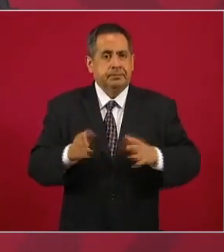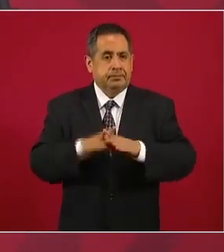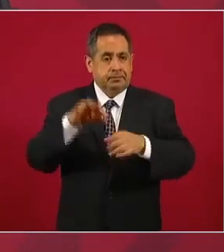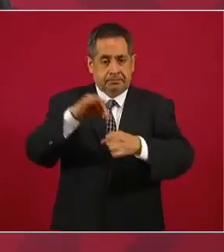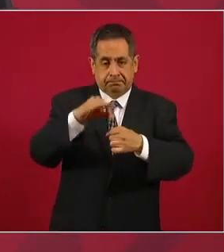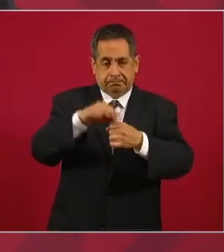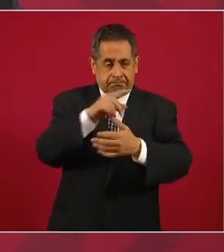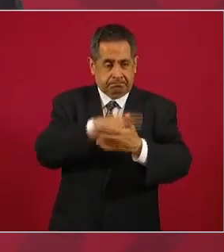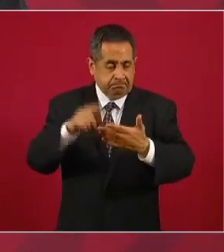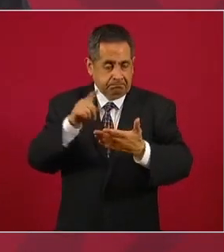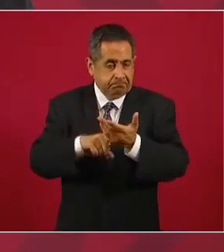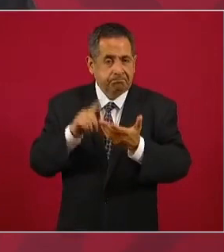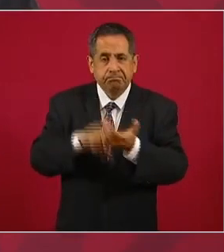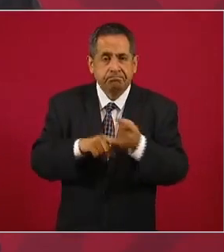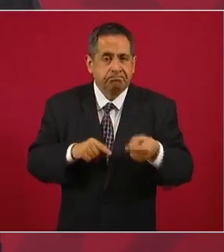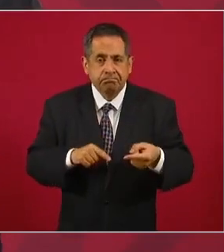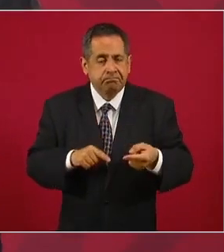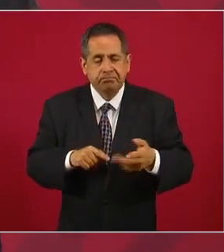electorales